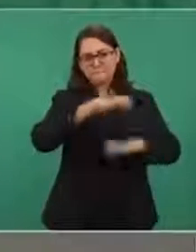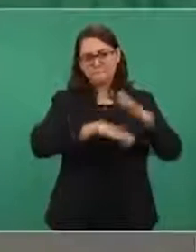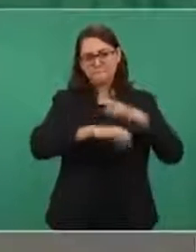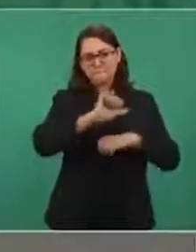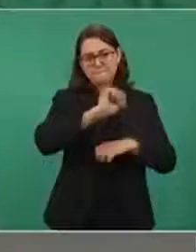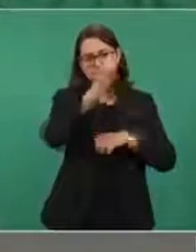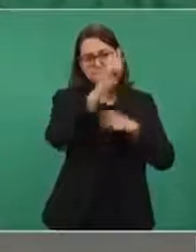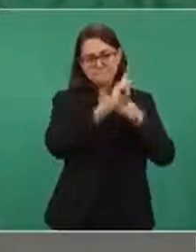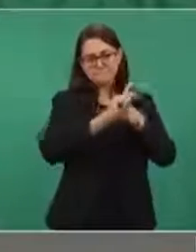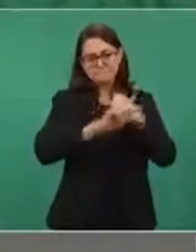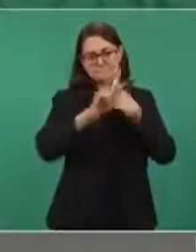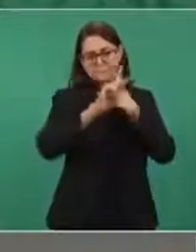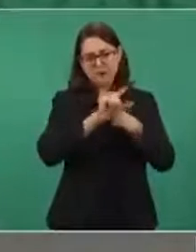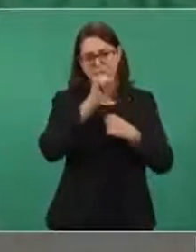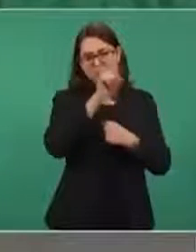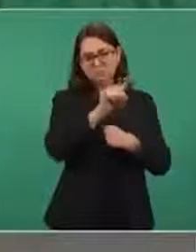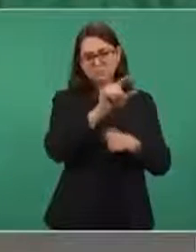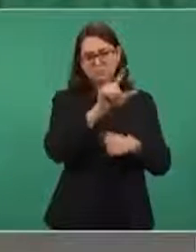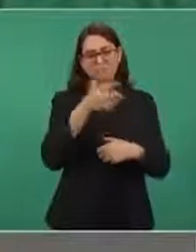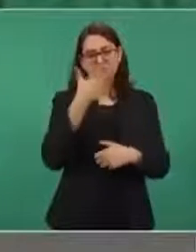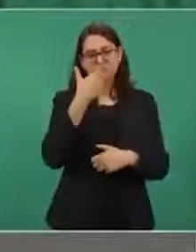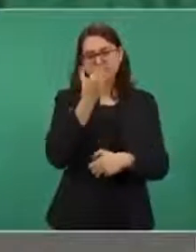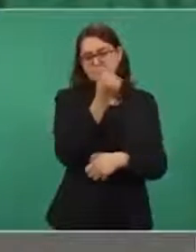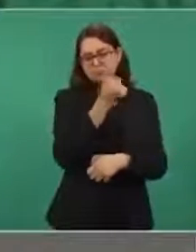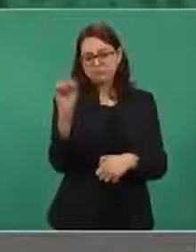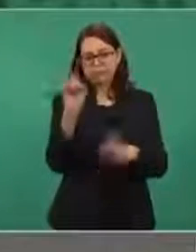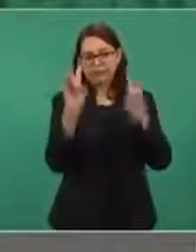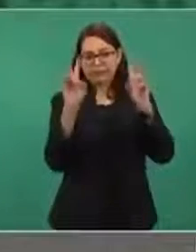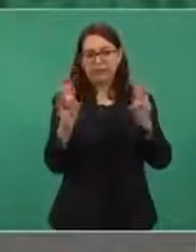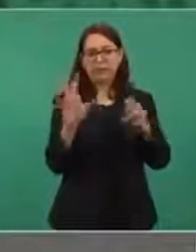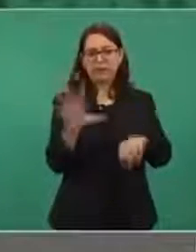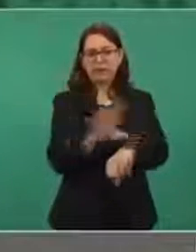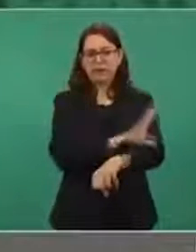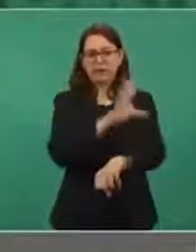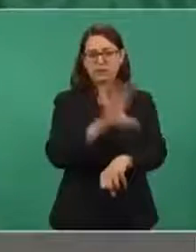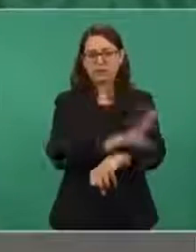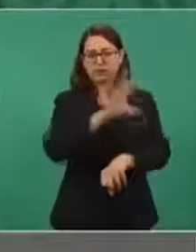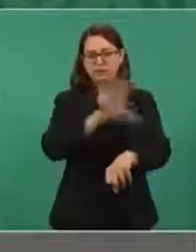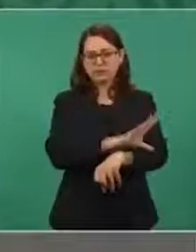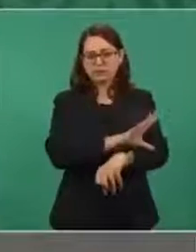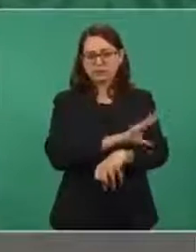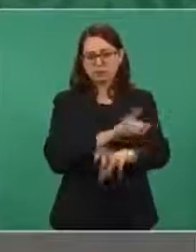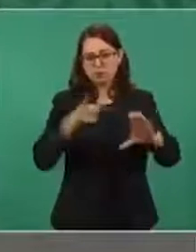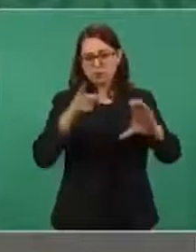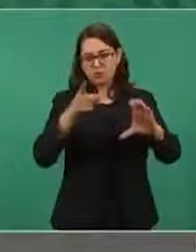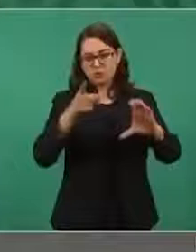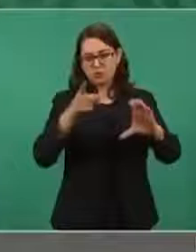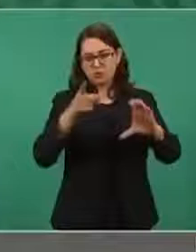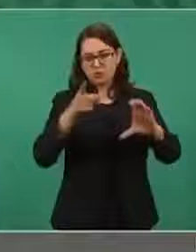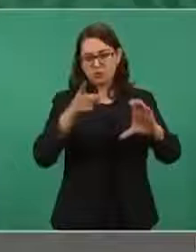producen turbinas y equipos eléctricos que están